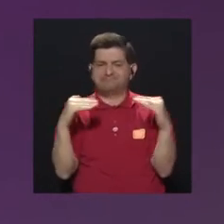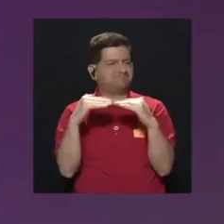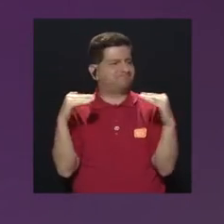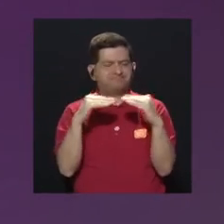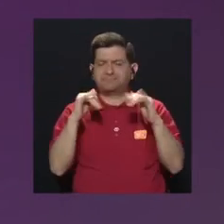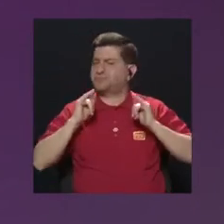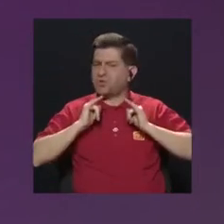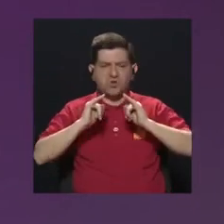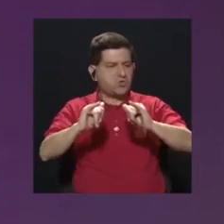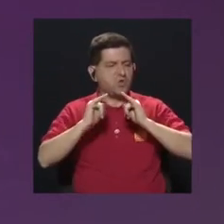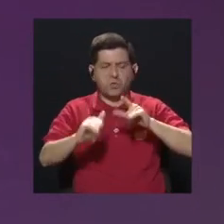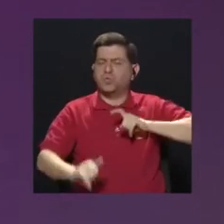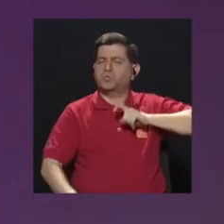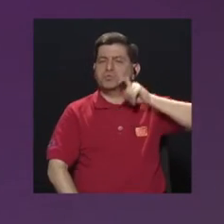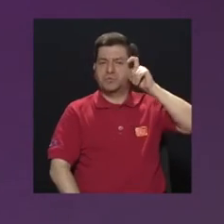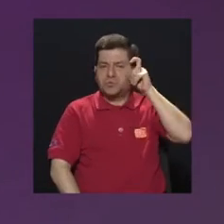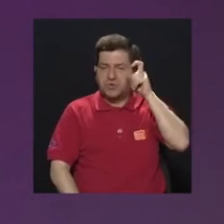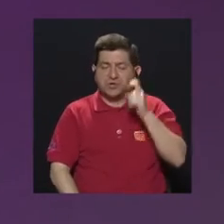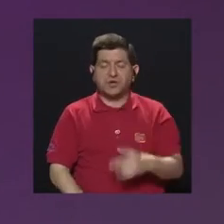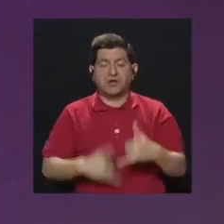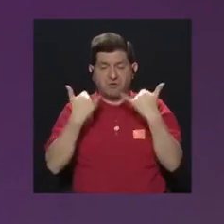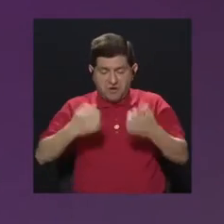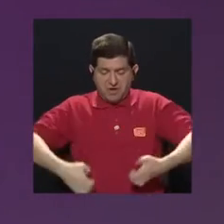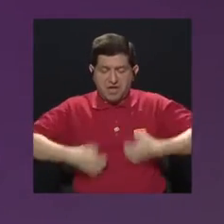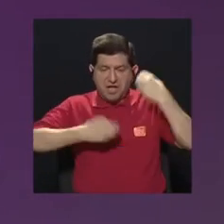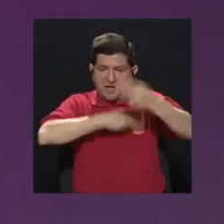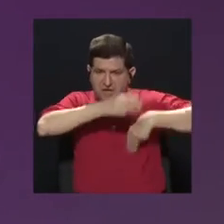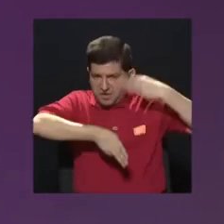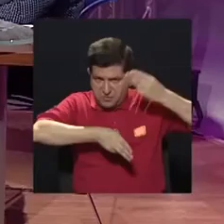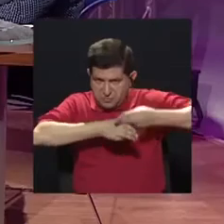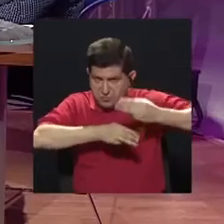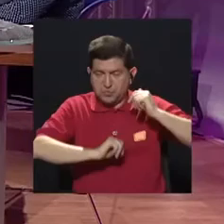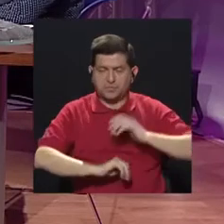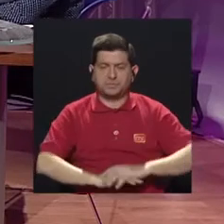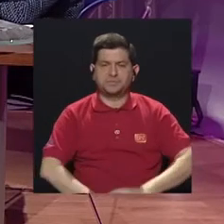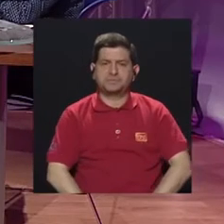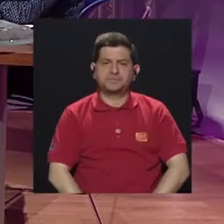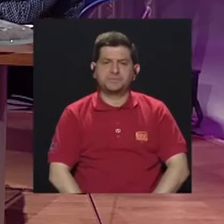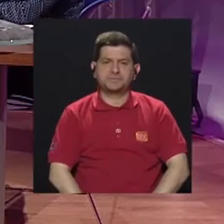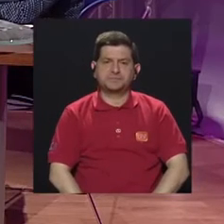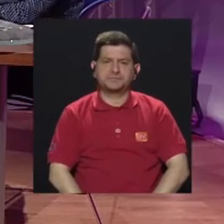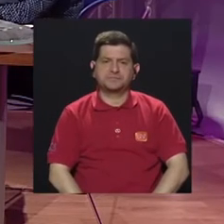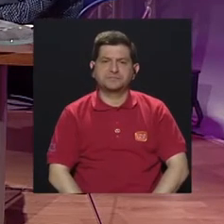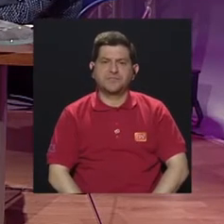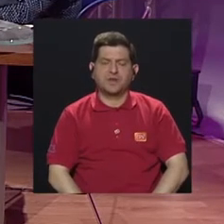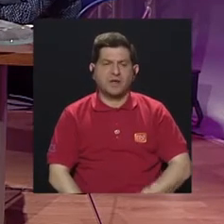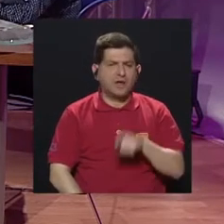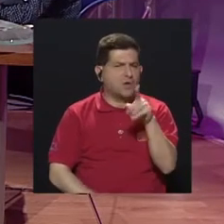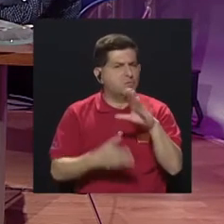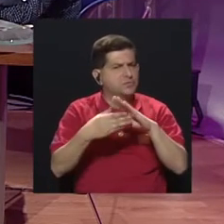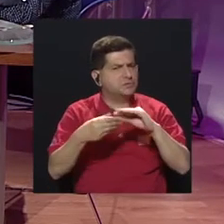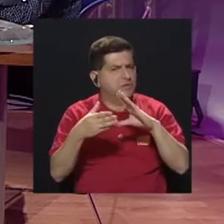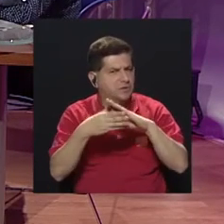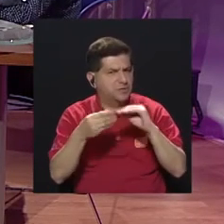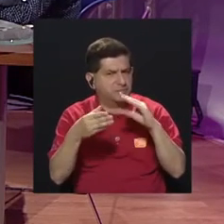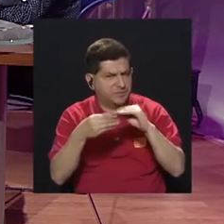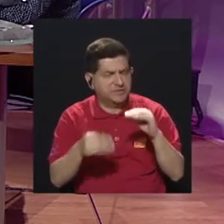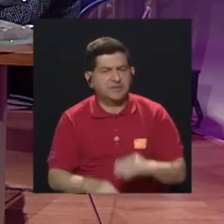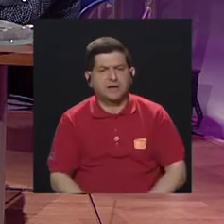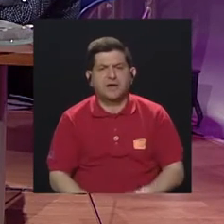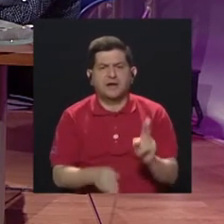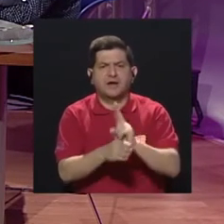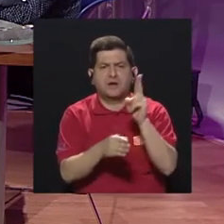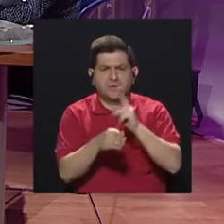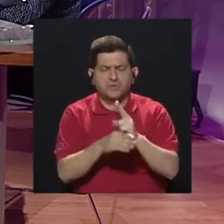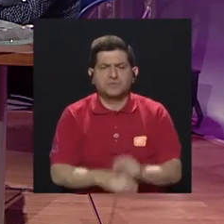desigualdad de género existente en el mundo hablando este usted comentaba hecha lo que utilizamos